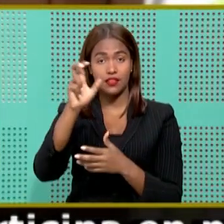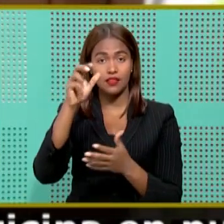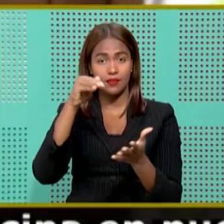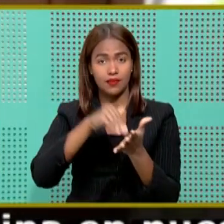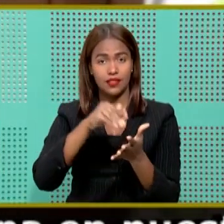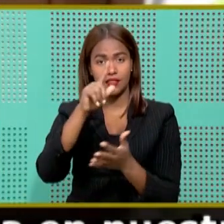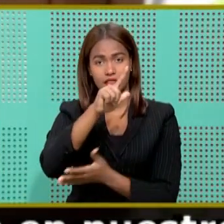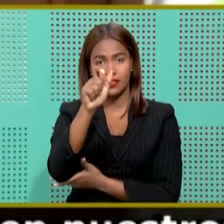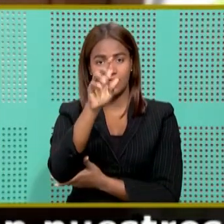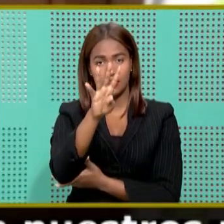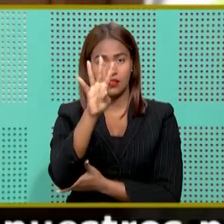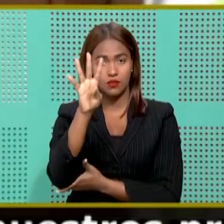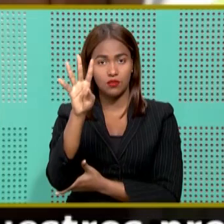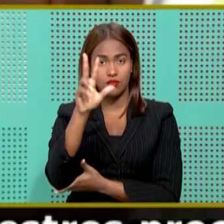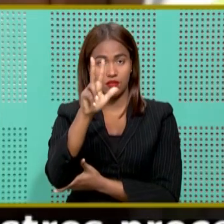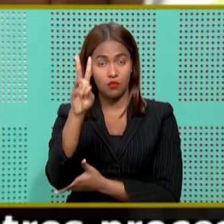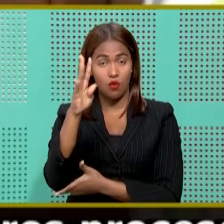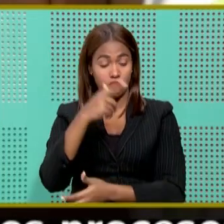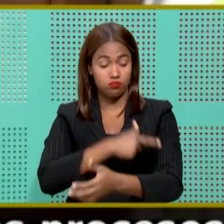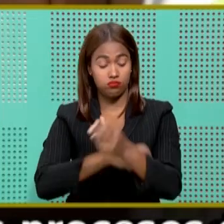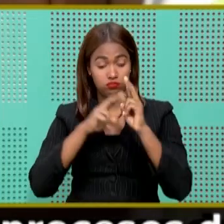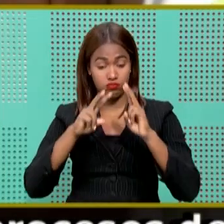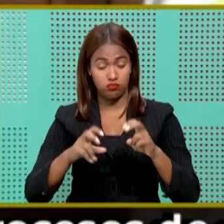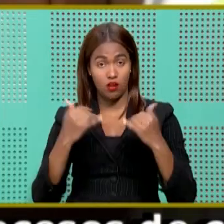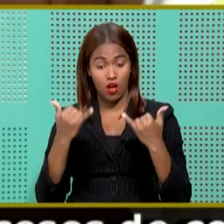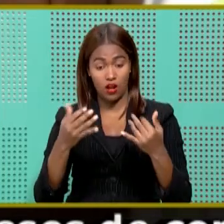300.134 pruebas y en este boletín